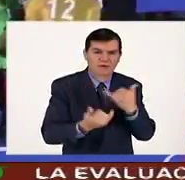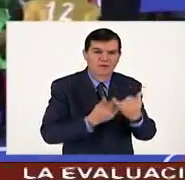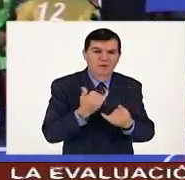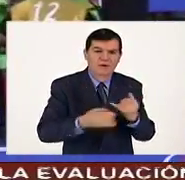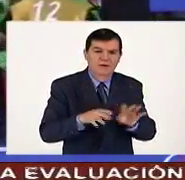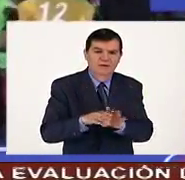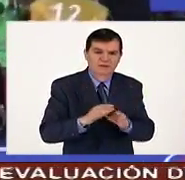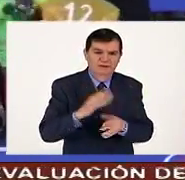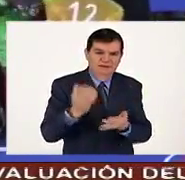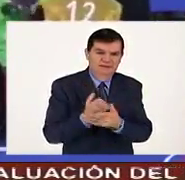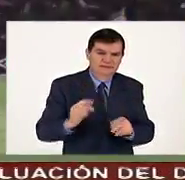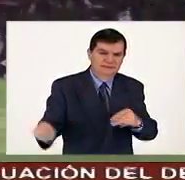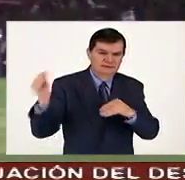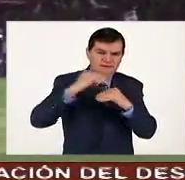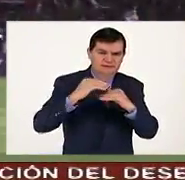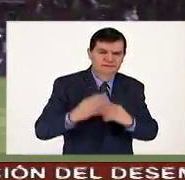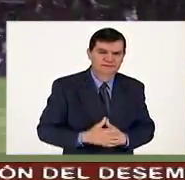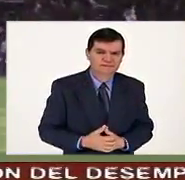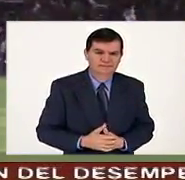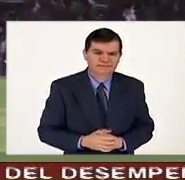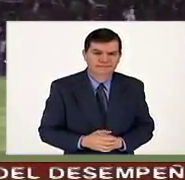Ascenso.